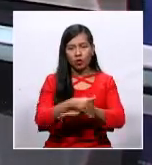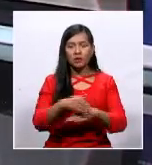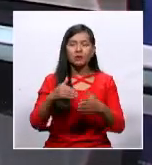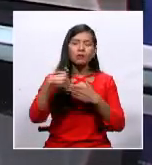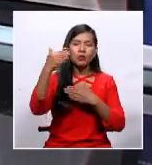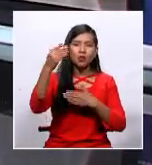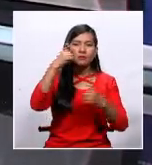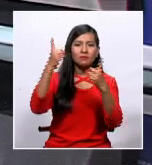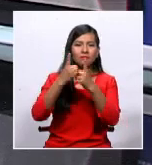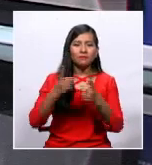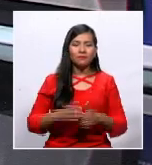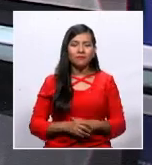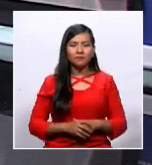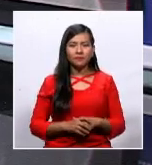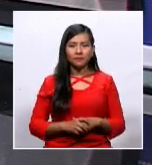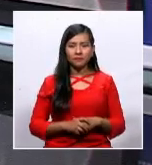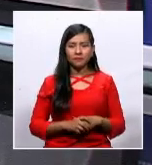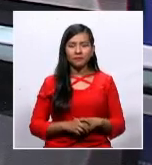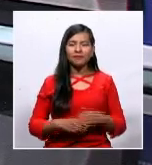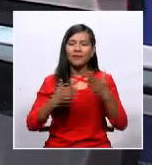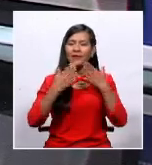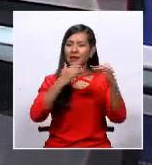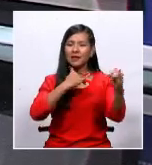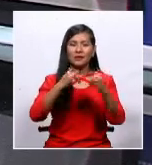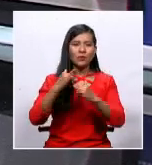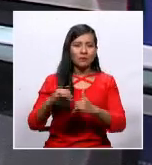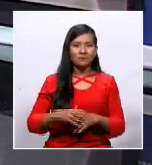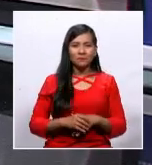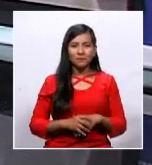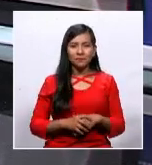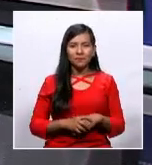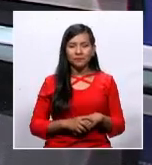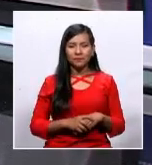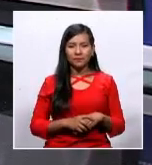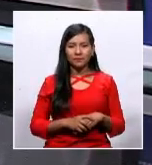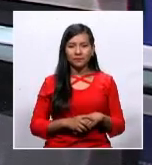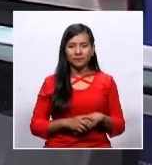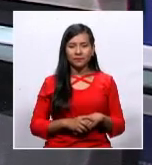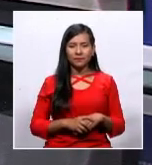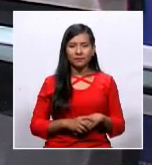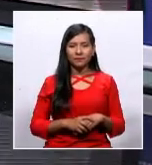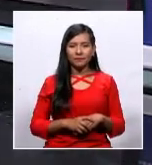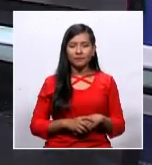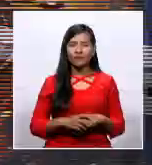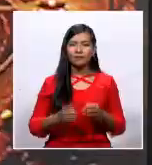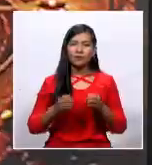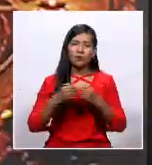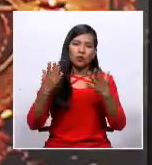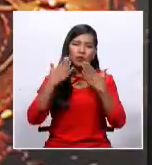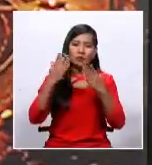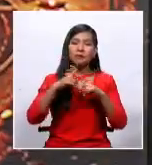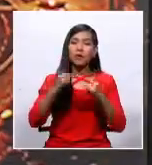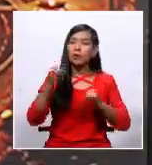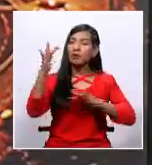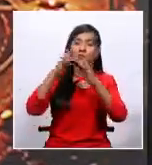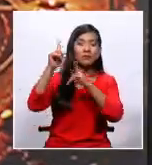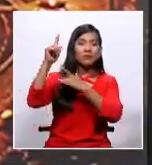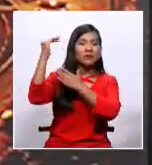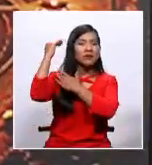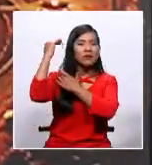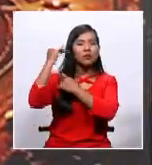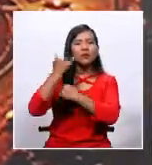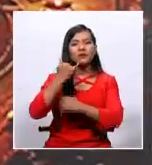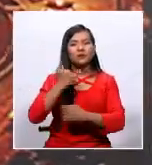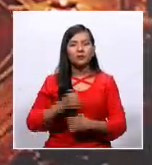próxima oportunidad. A ustedes, muchas gracias. Bien, muchas gracias. Pedro, nos vamos contigo hasta Santa